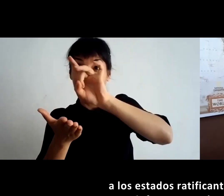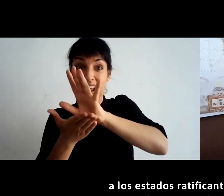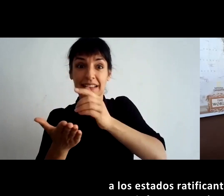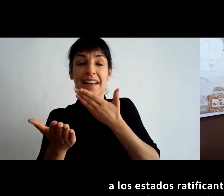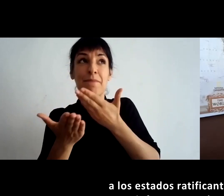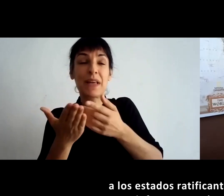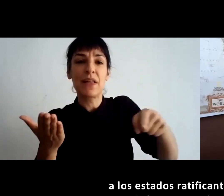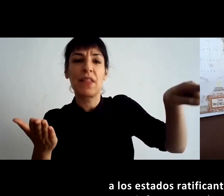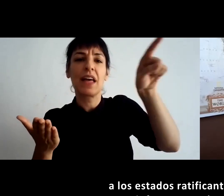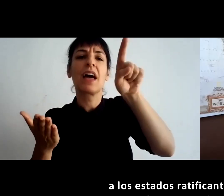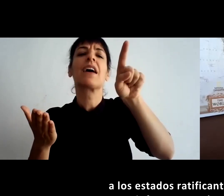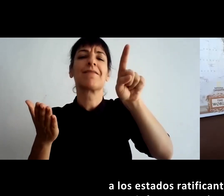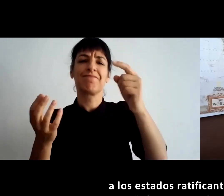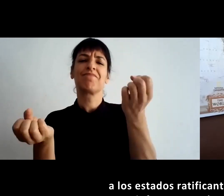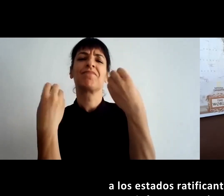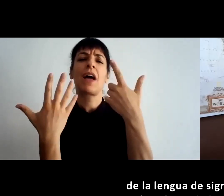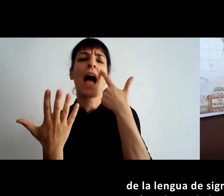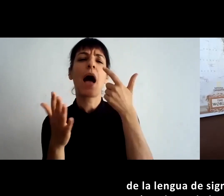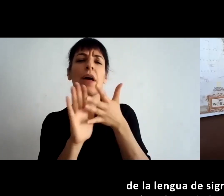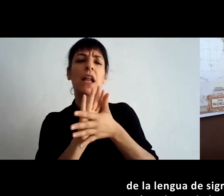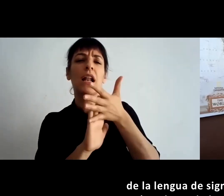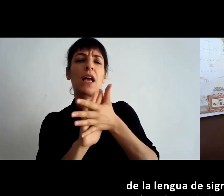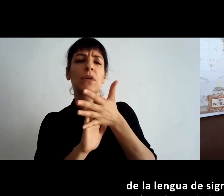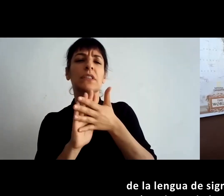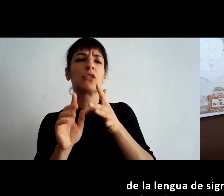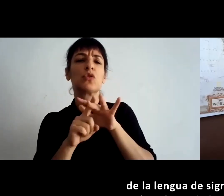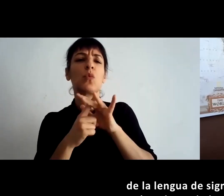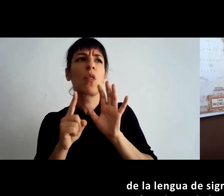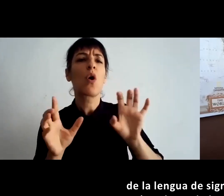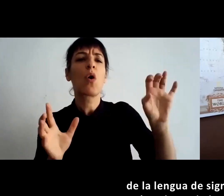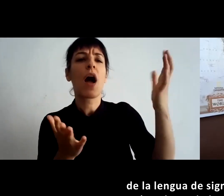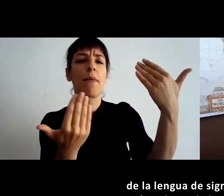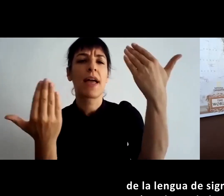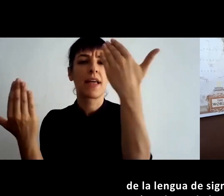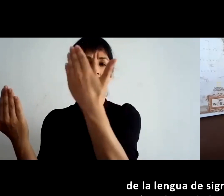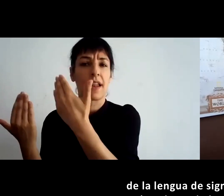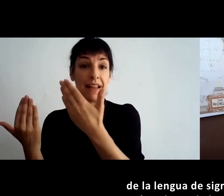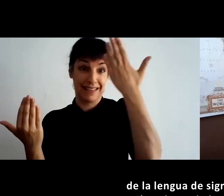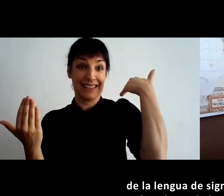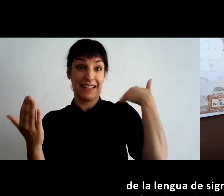informaran sobre la situación de las lenguas de signos en sus países. La verdad es que